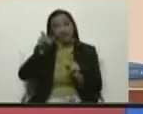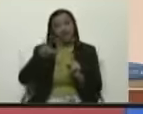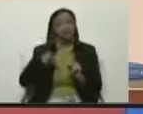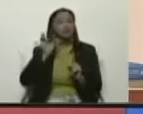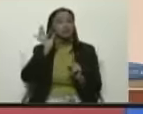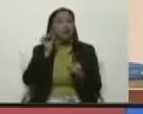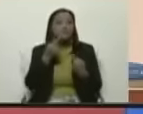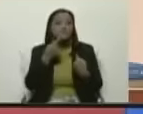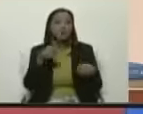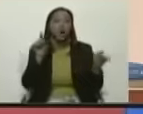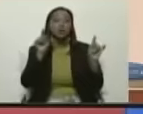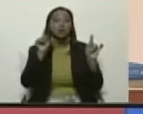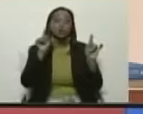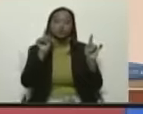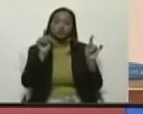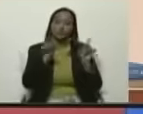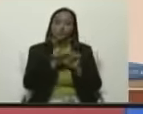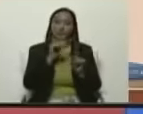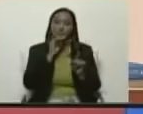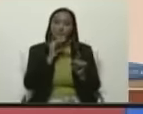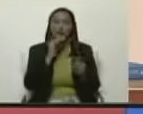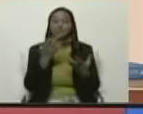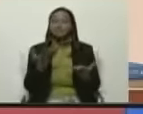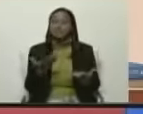Eso no es lo peor de este señor.